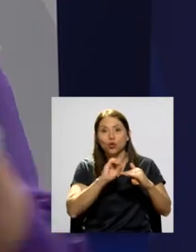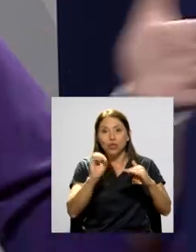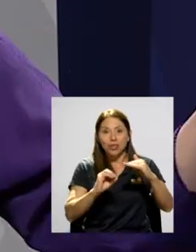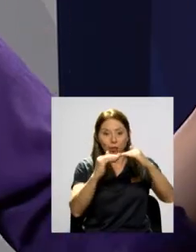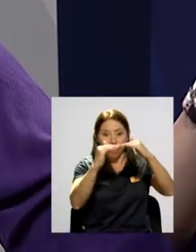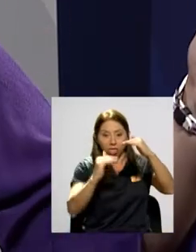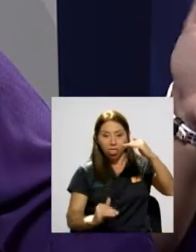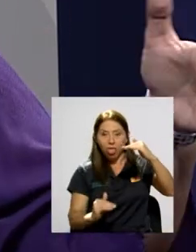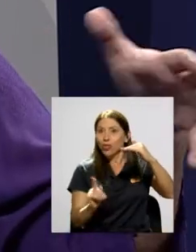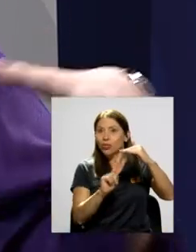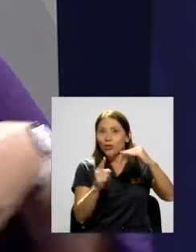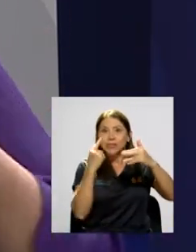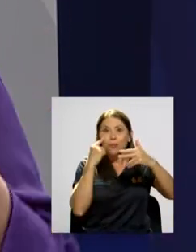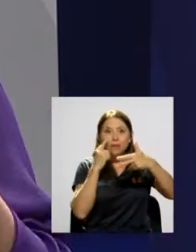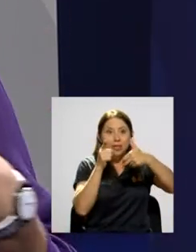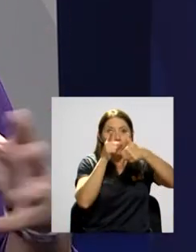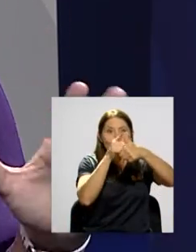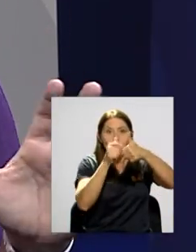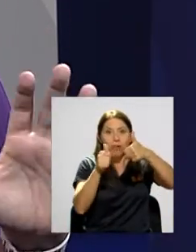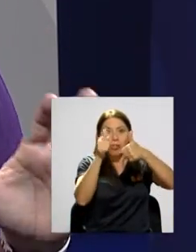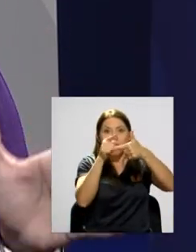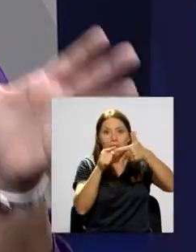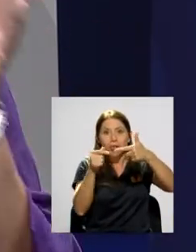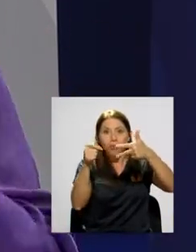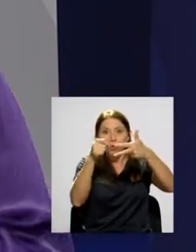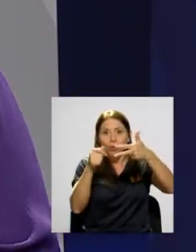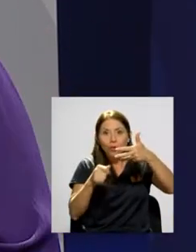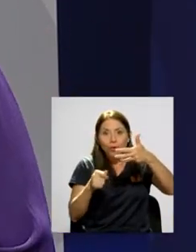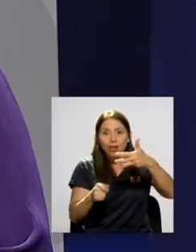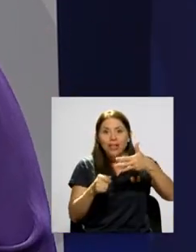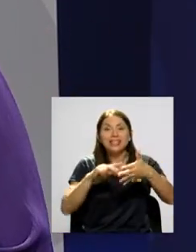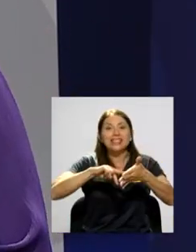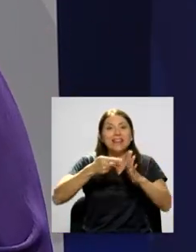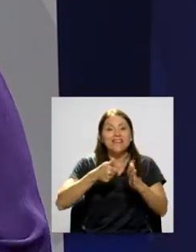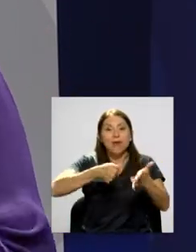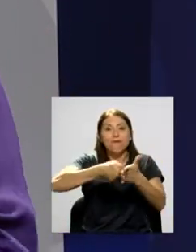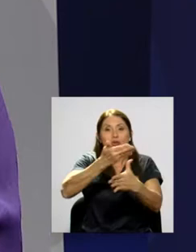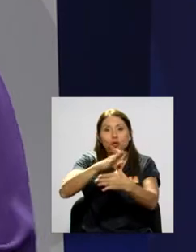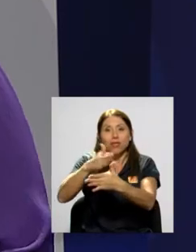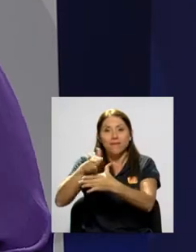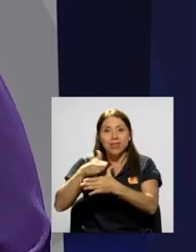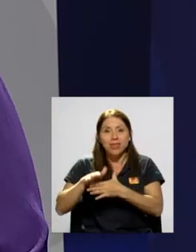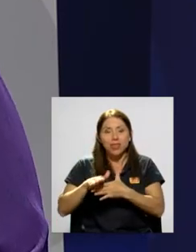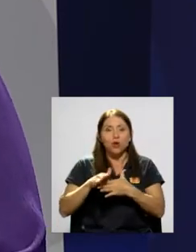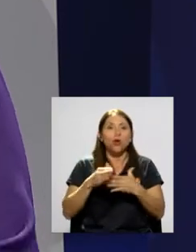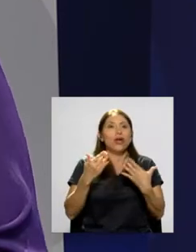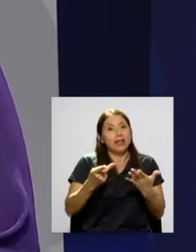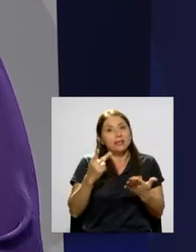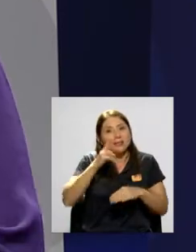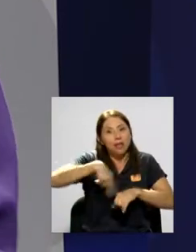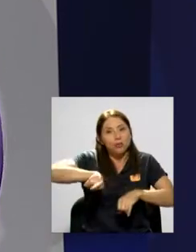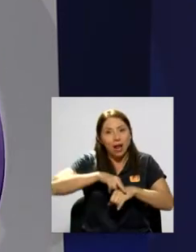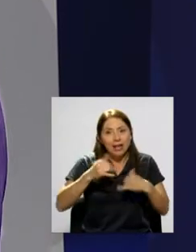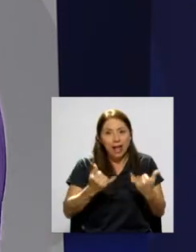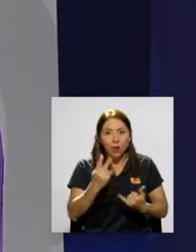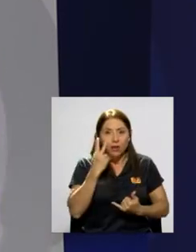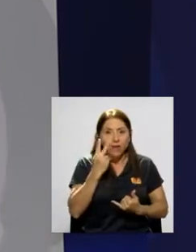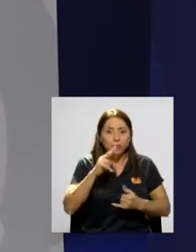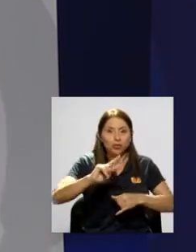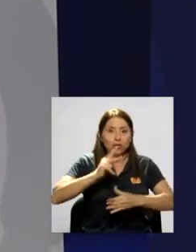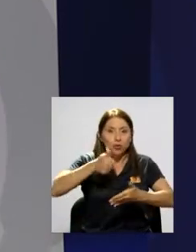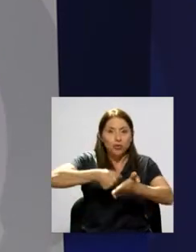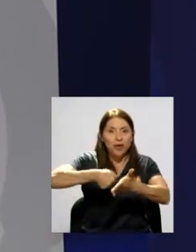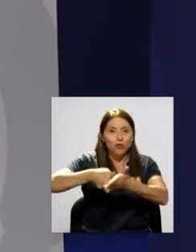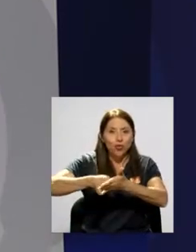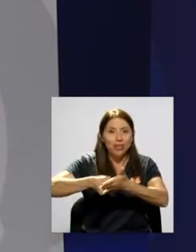Eso básicamente lo que nos da es un voto extremadamente dividido, y es muy natural, por ende, entonces, que veamos una segunda ronda en la que, bueno, ¿para dónde van los votos